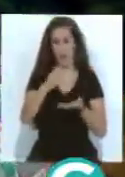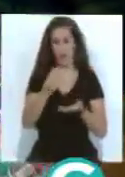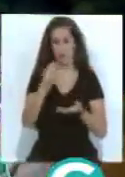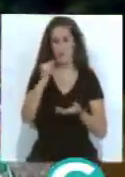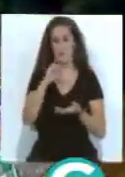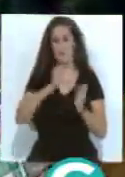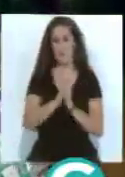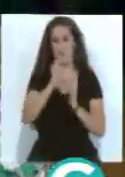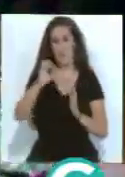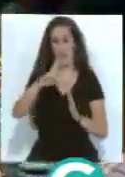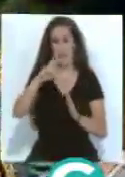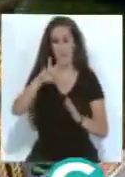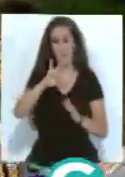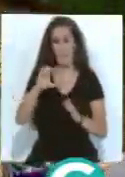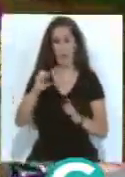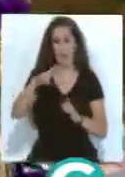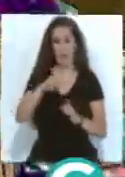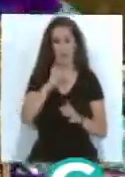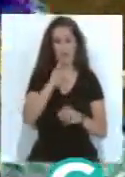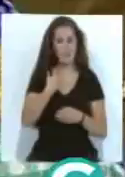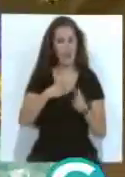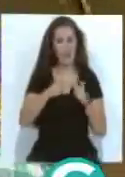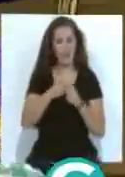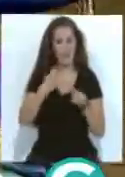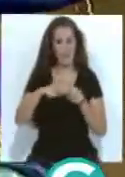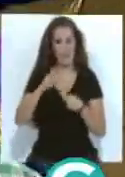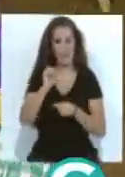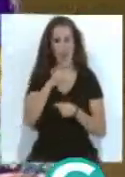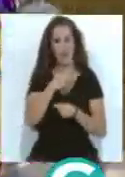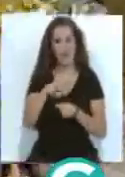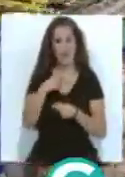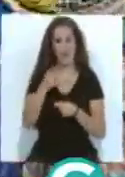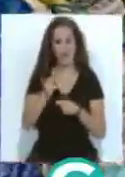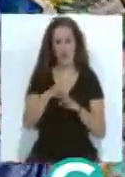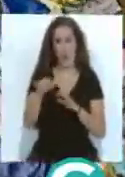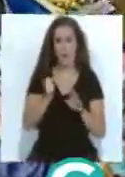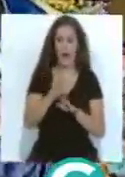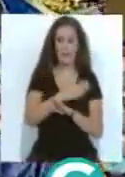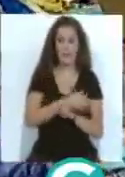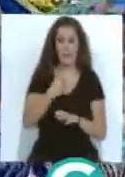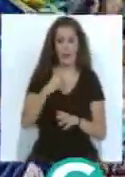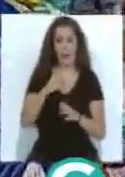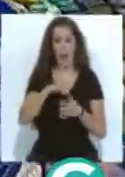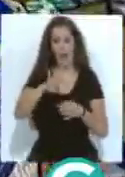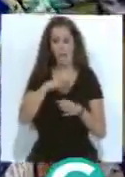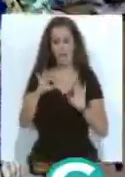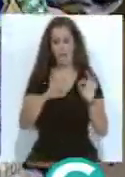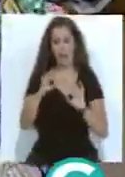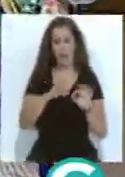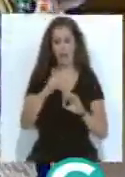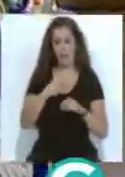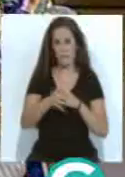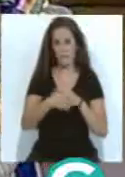próximo 4 de octubre. Las entradas ya están a la venta a un precio de 12 euros en compra anticipada en el Café Teatro Vagamundos o